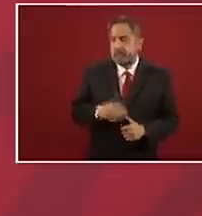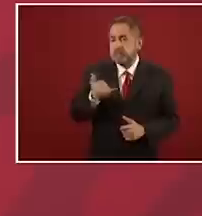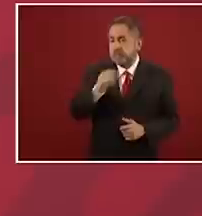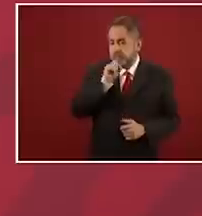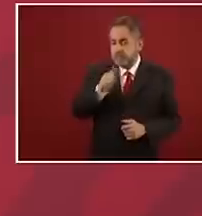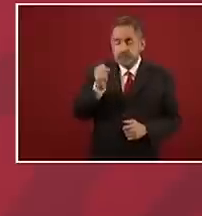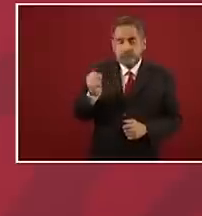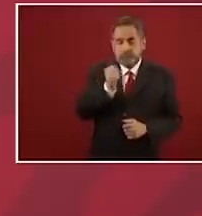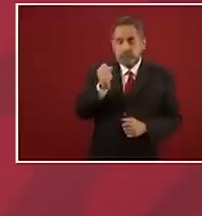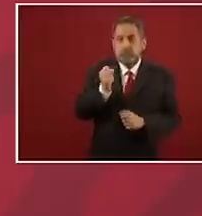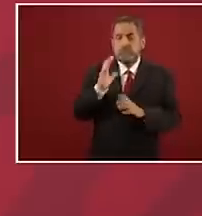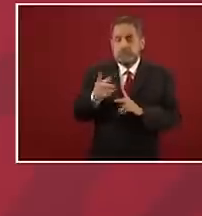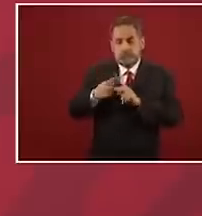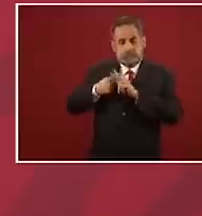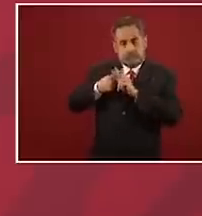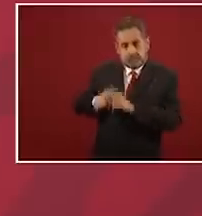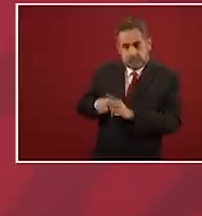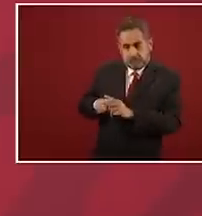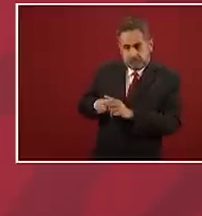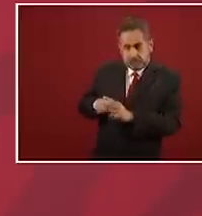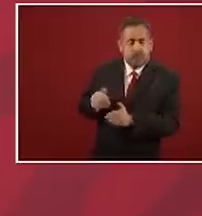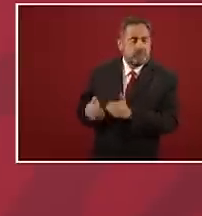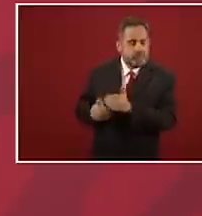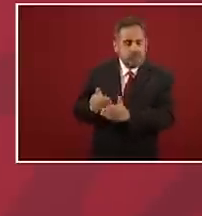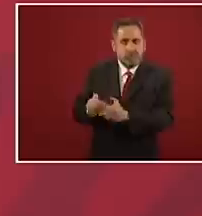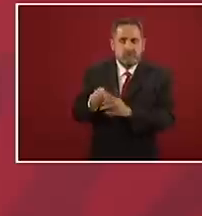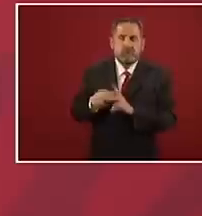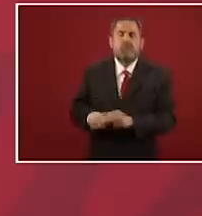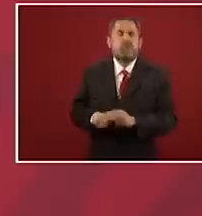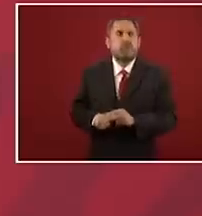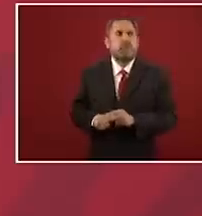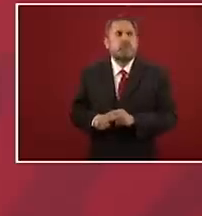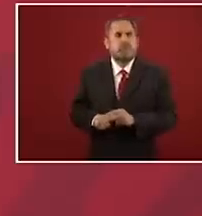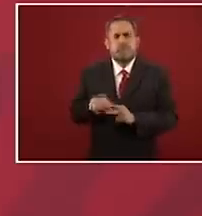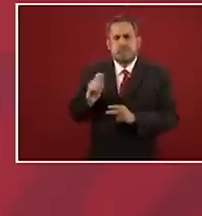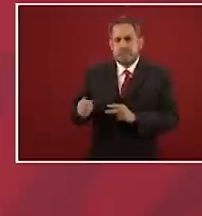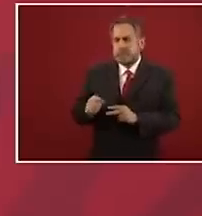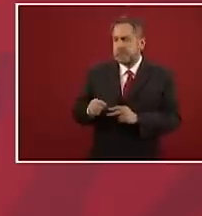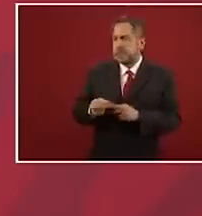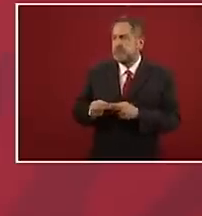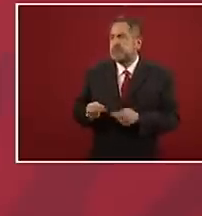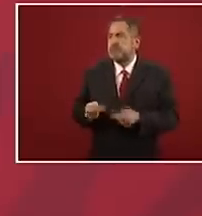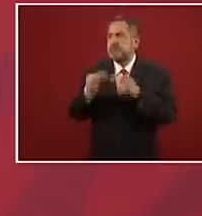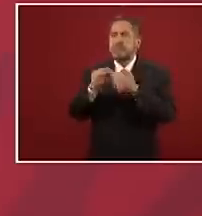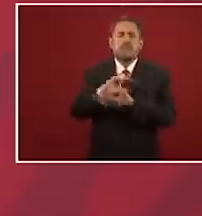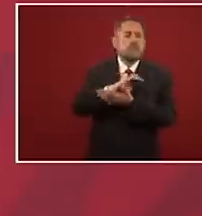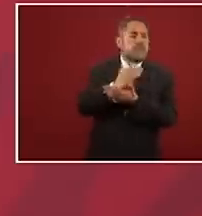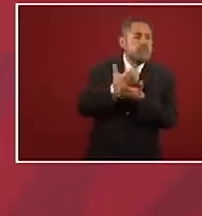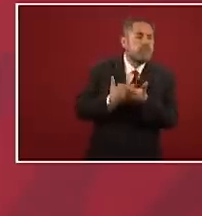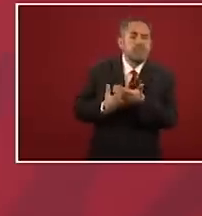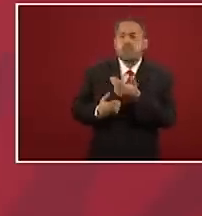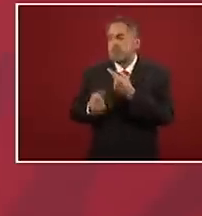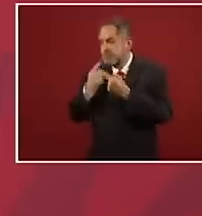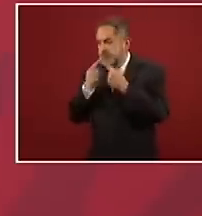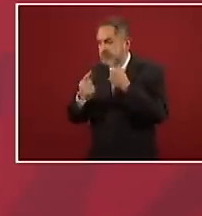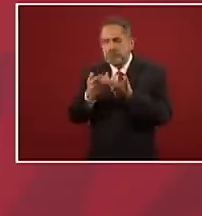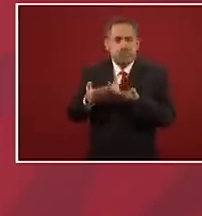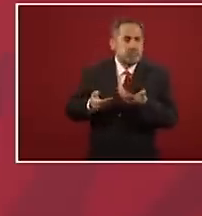Afortunadamente ya comenzamos con las licitaciones y yo espero